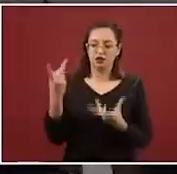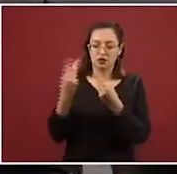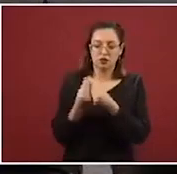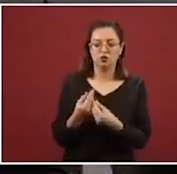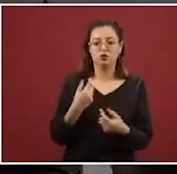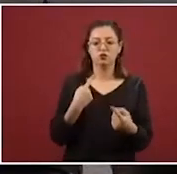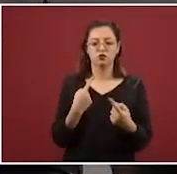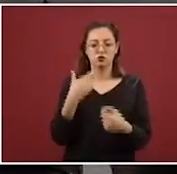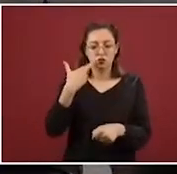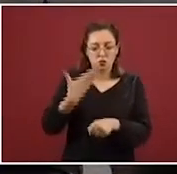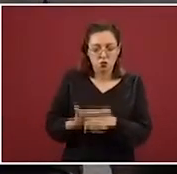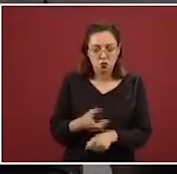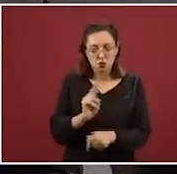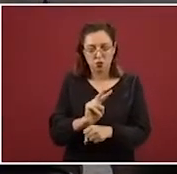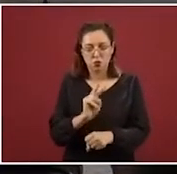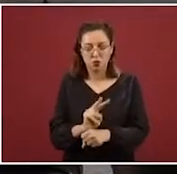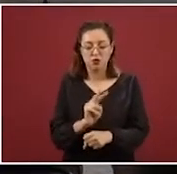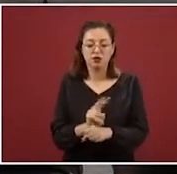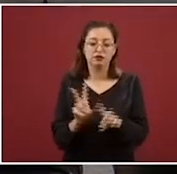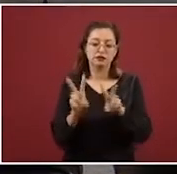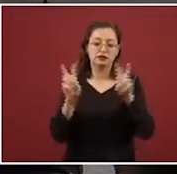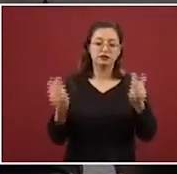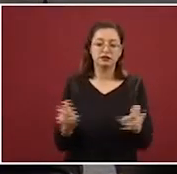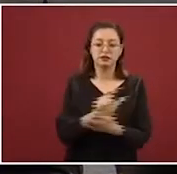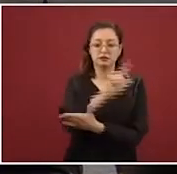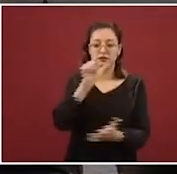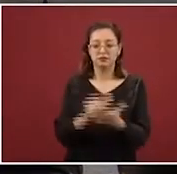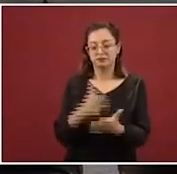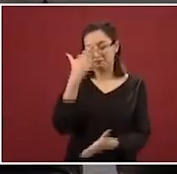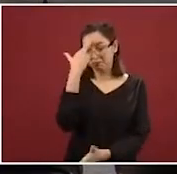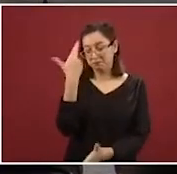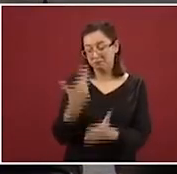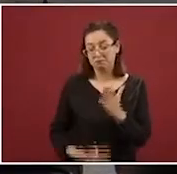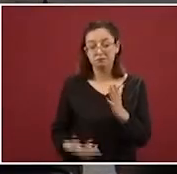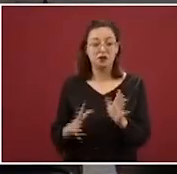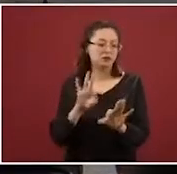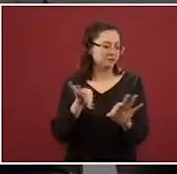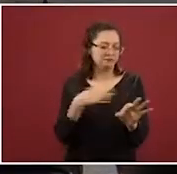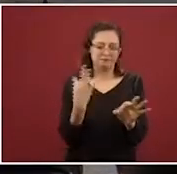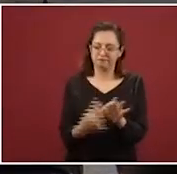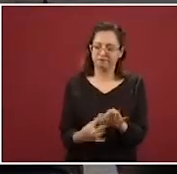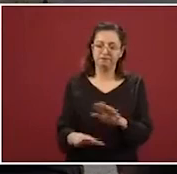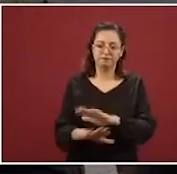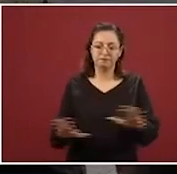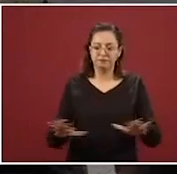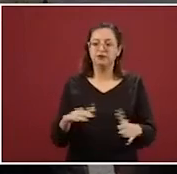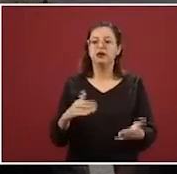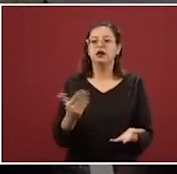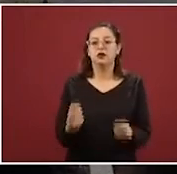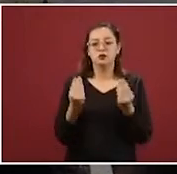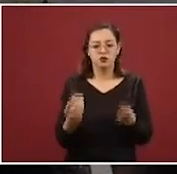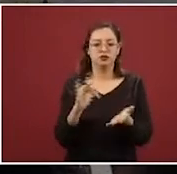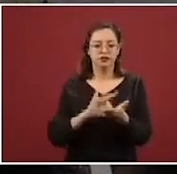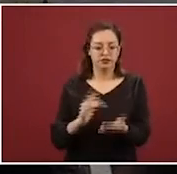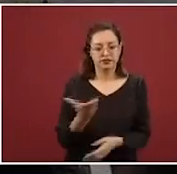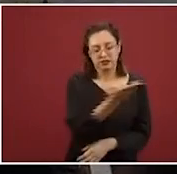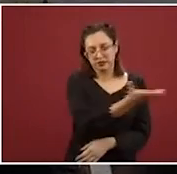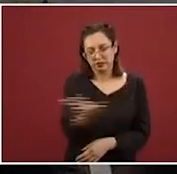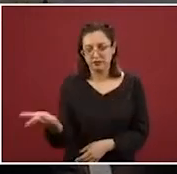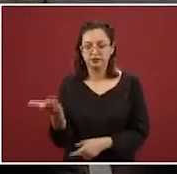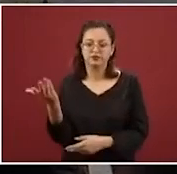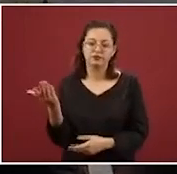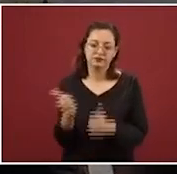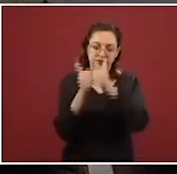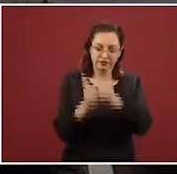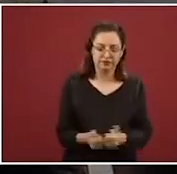cuanto a delitos cibernéticos. Yo creo que sería cuanto. Agradezco a todos ustedes su